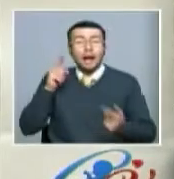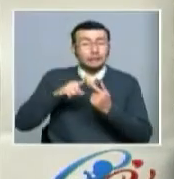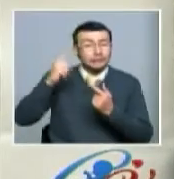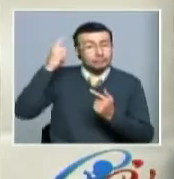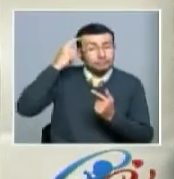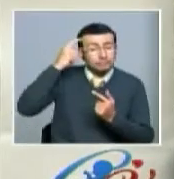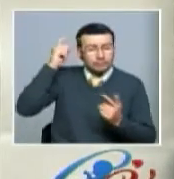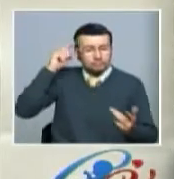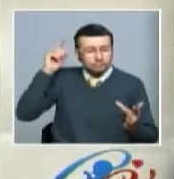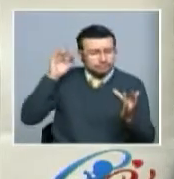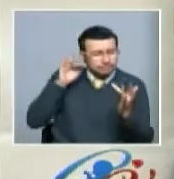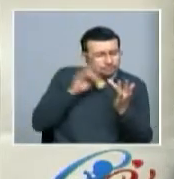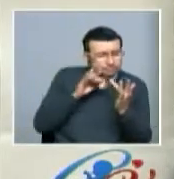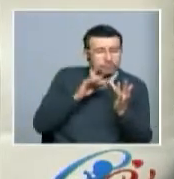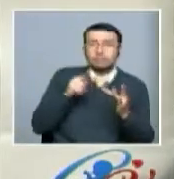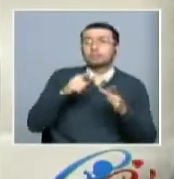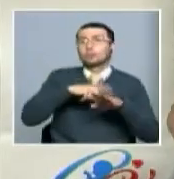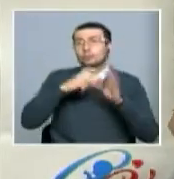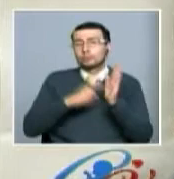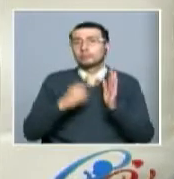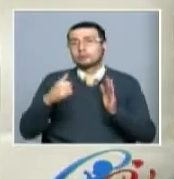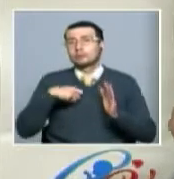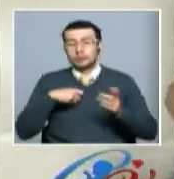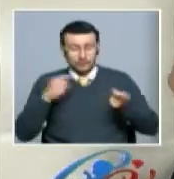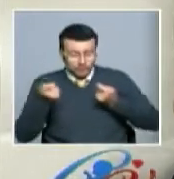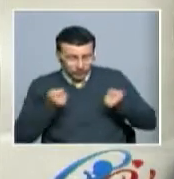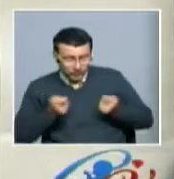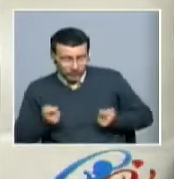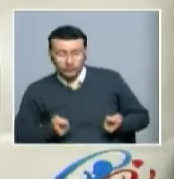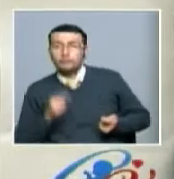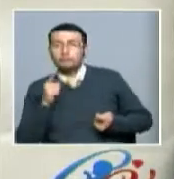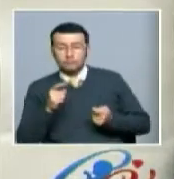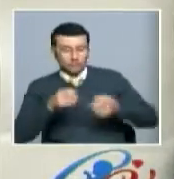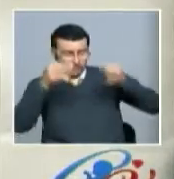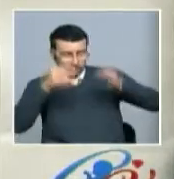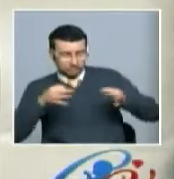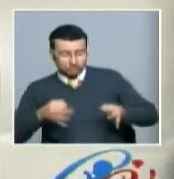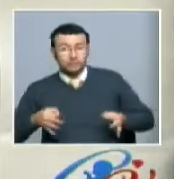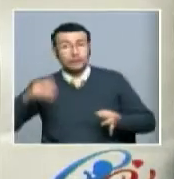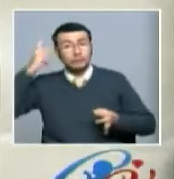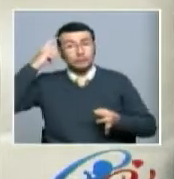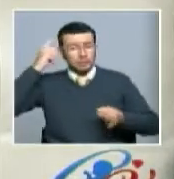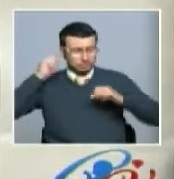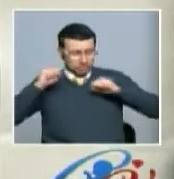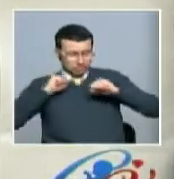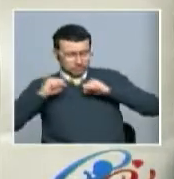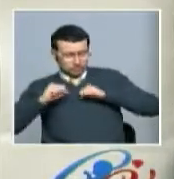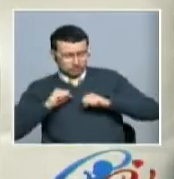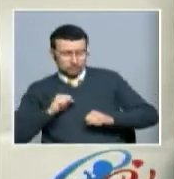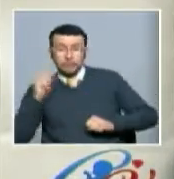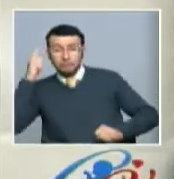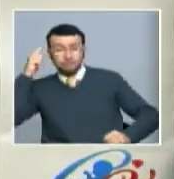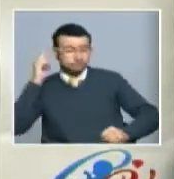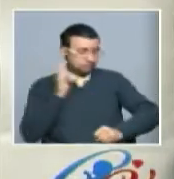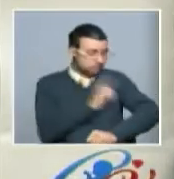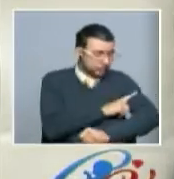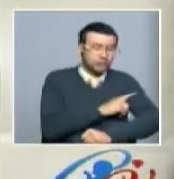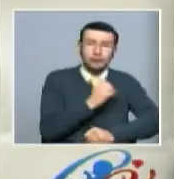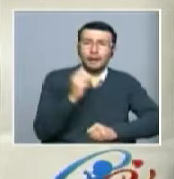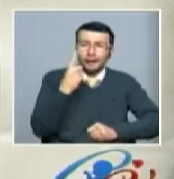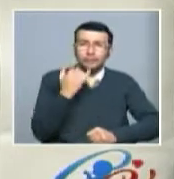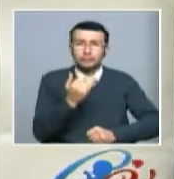los axones o cilindroejes de las neuronas de las astas anteriores van a ser las neuronas motoras, que dan la inervación al músculo